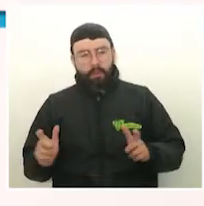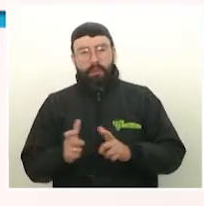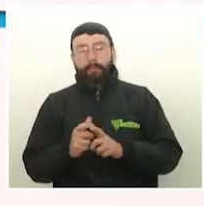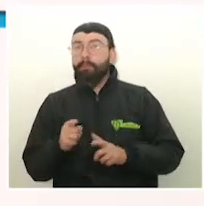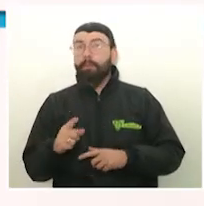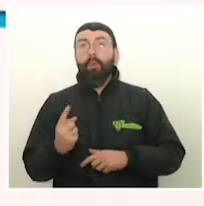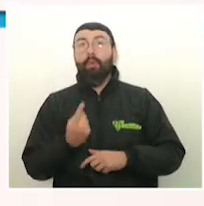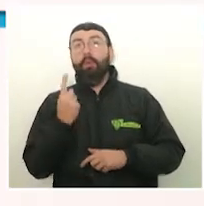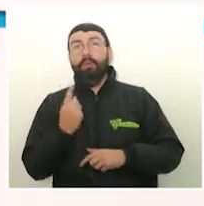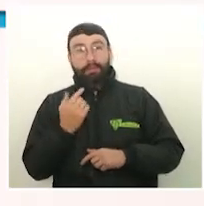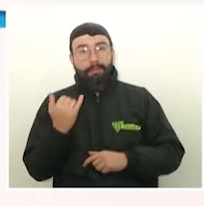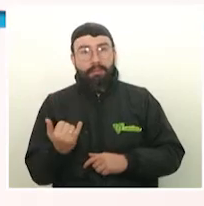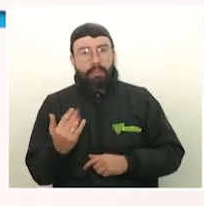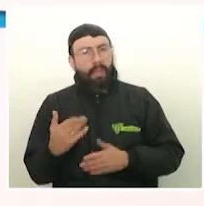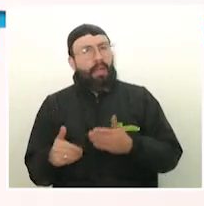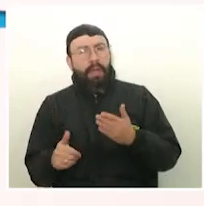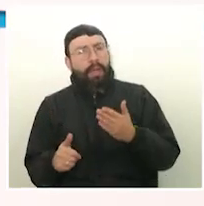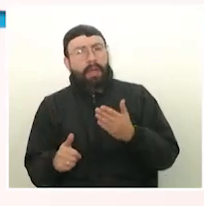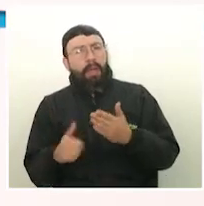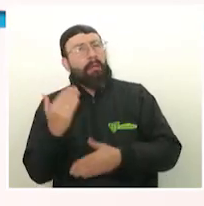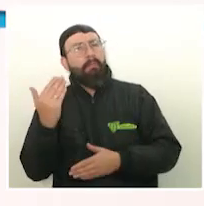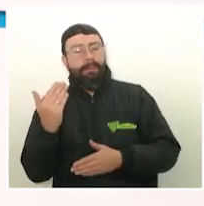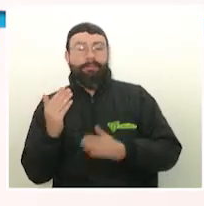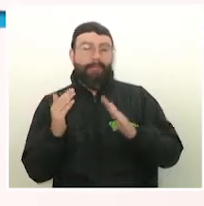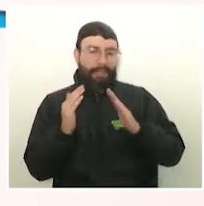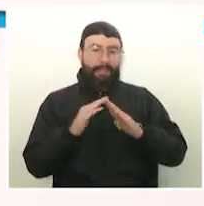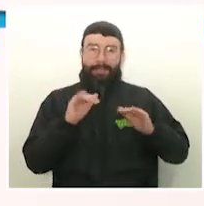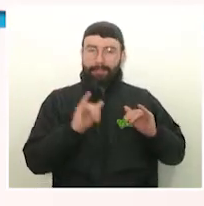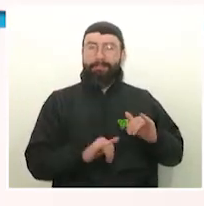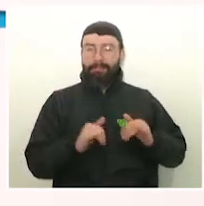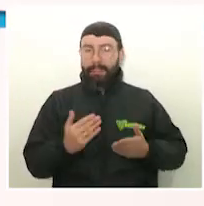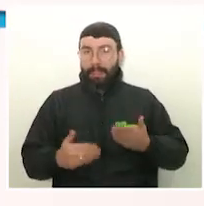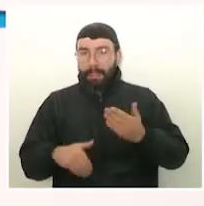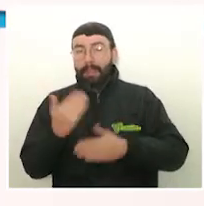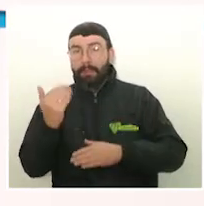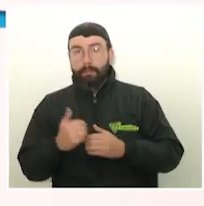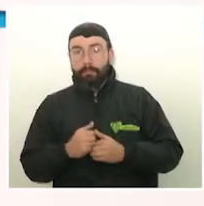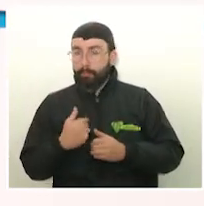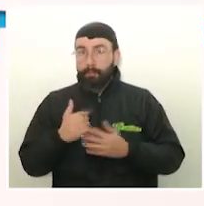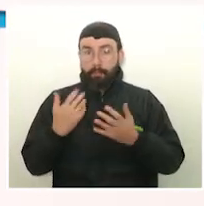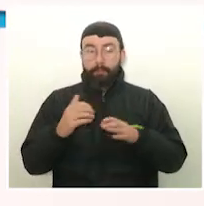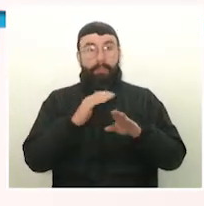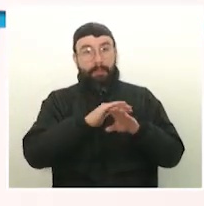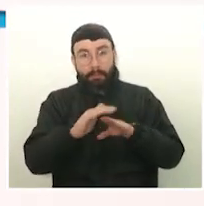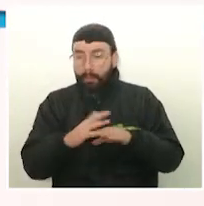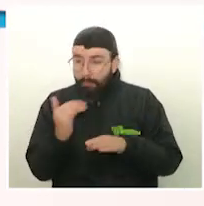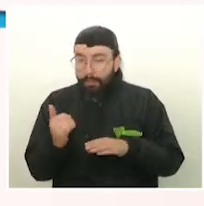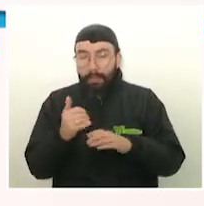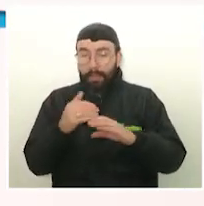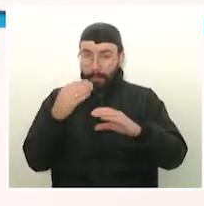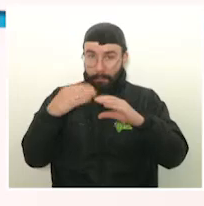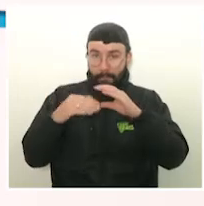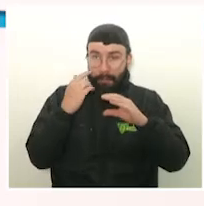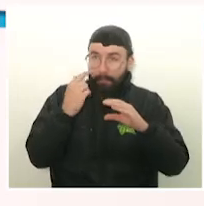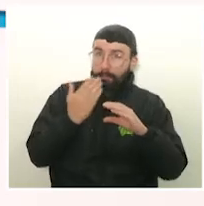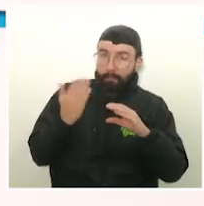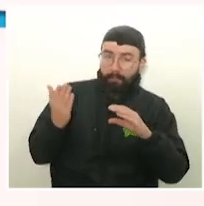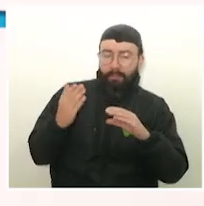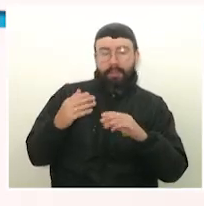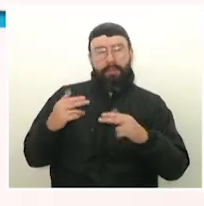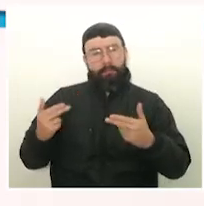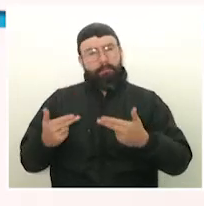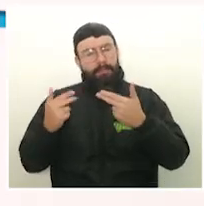es comenzando desde nuestro hogar. Queremos invitarlos a ver este fantástico video que hemos preparado para generar